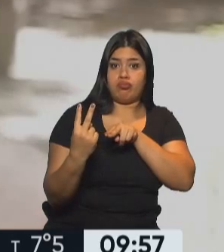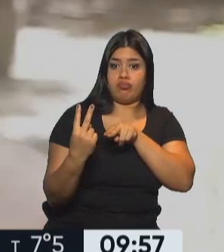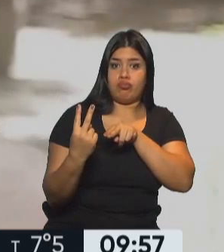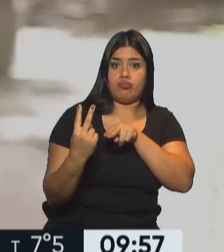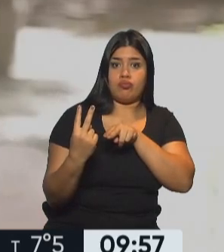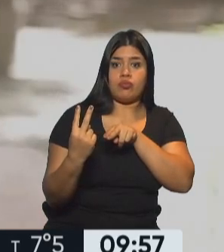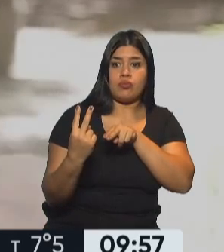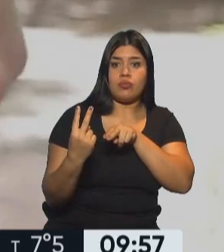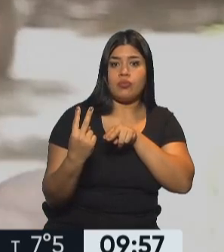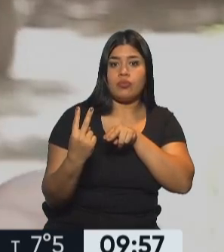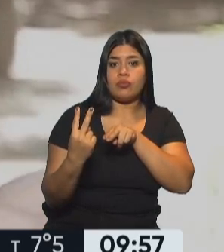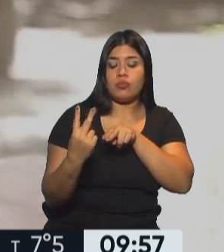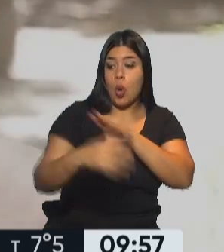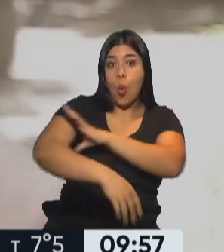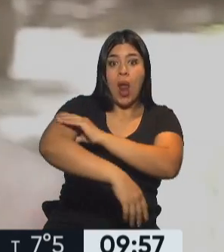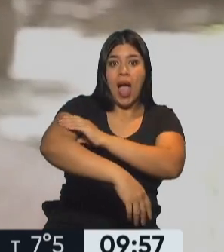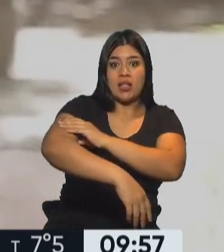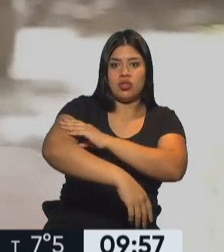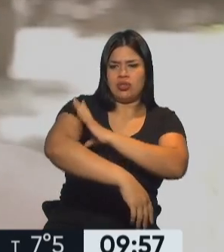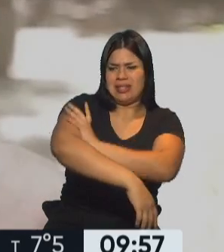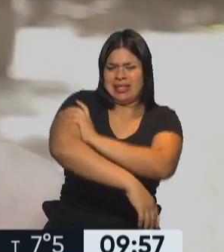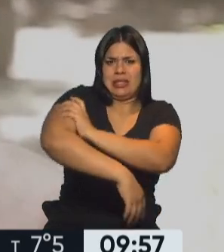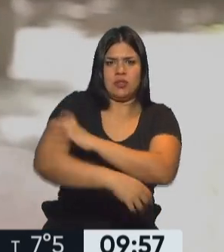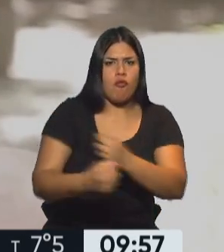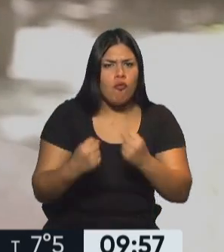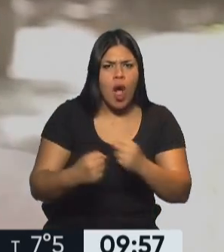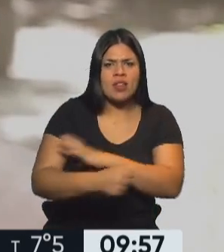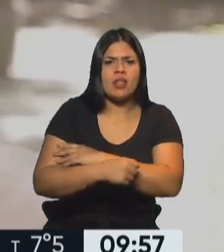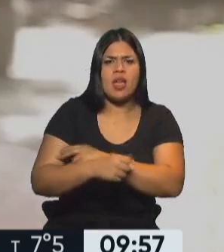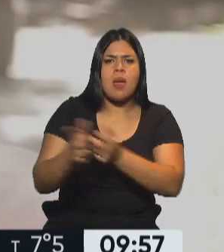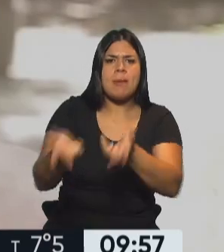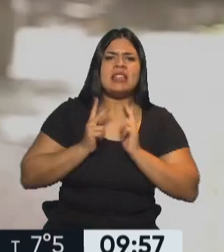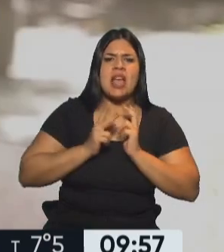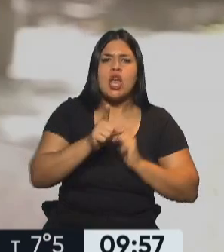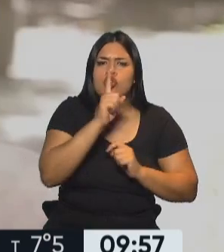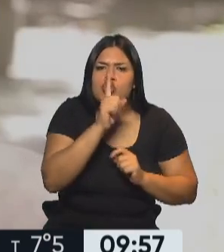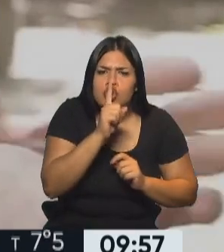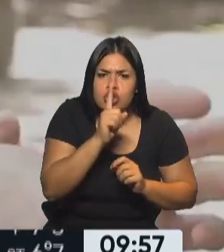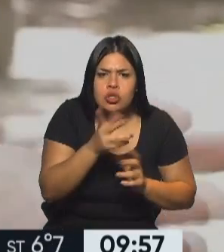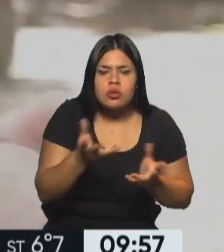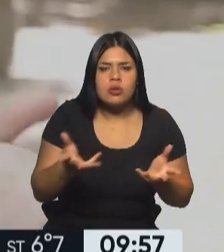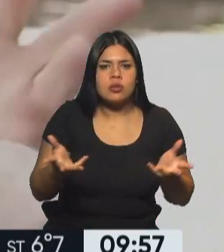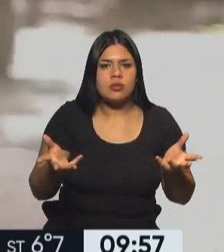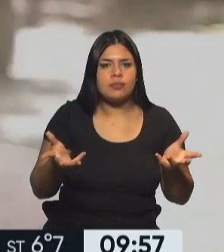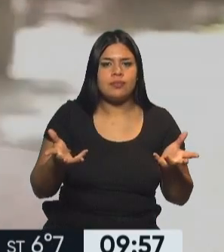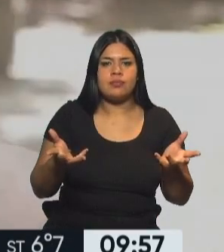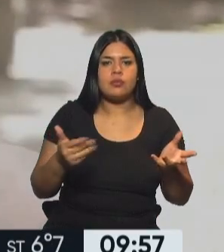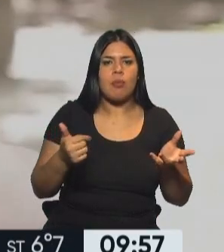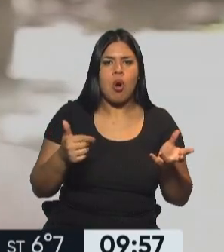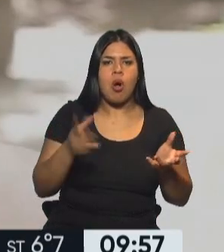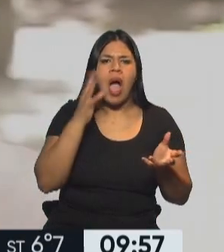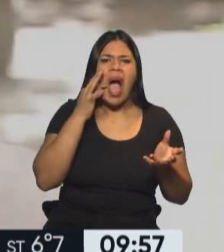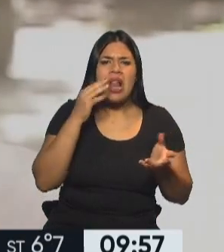agarran del brazo de una manera bastante fuerte, así, me dicen, cállate, cállate, cállate, y me ponen como una especie de chapa o